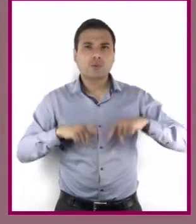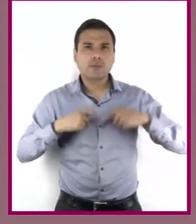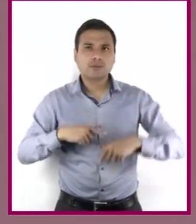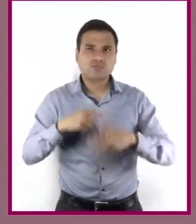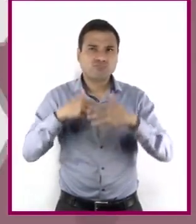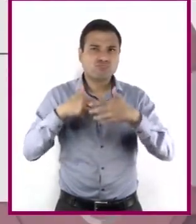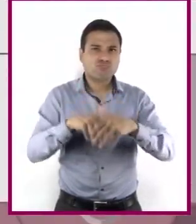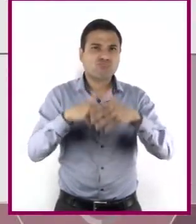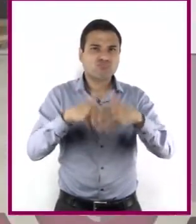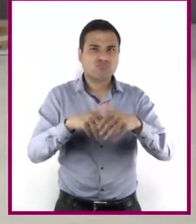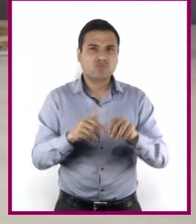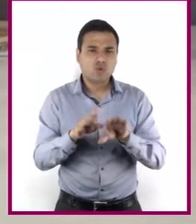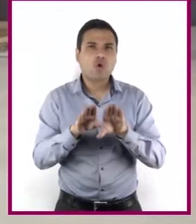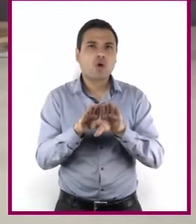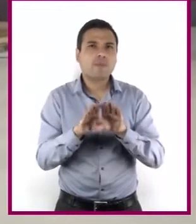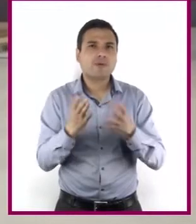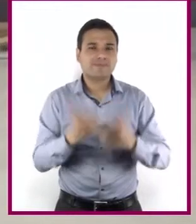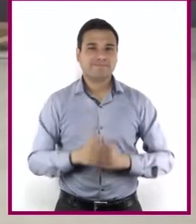el futuro?